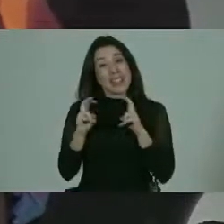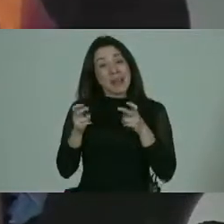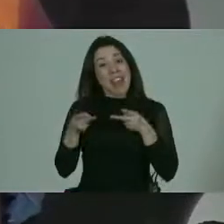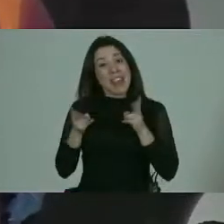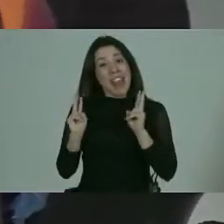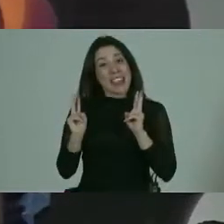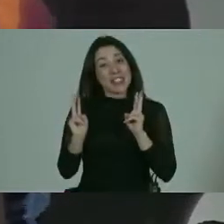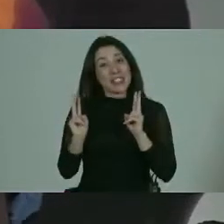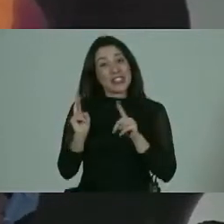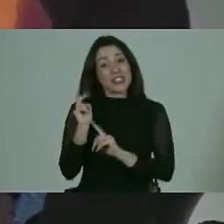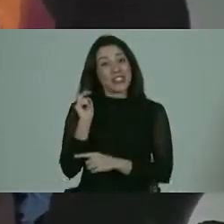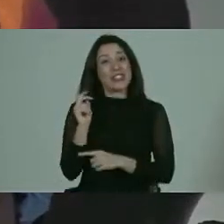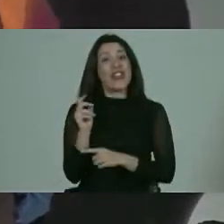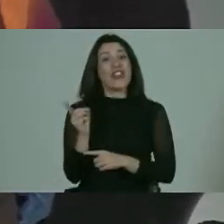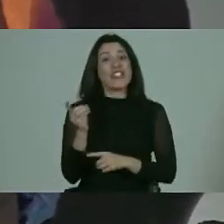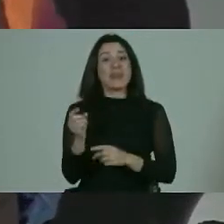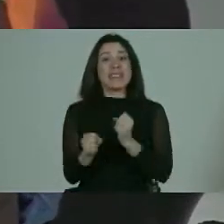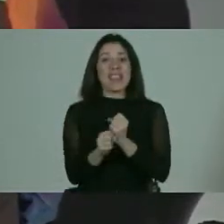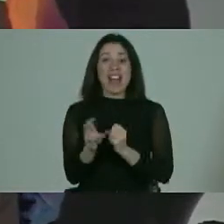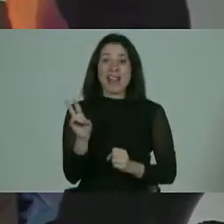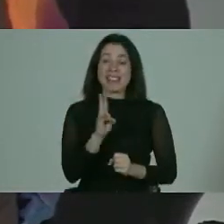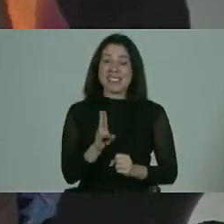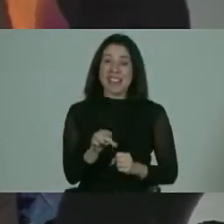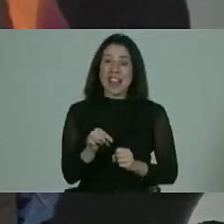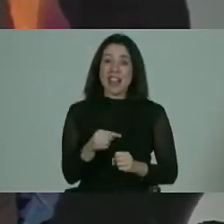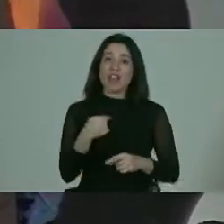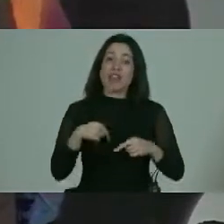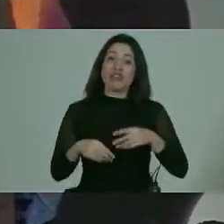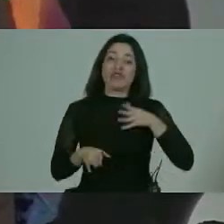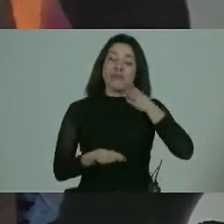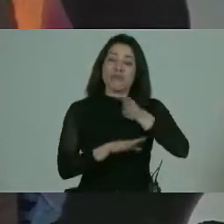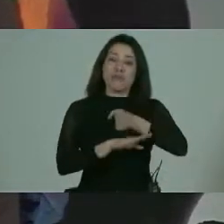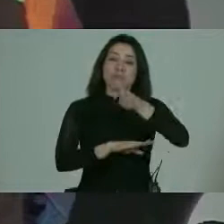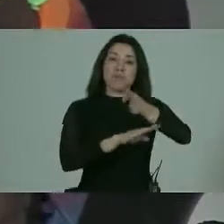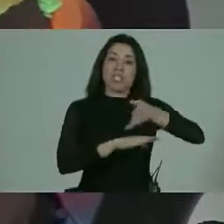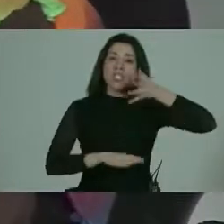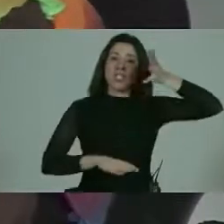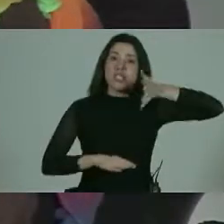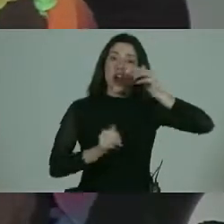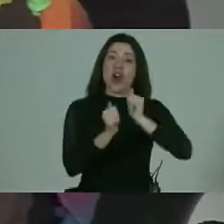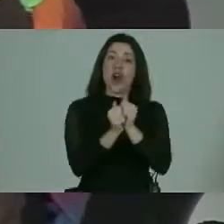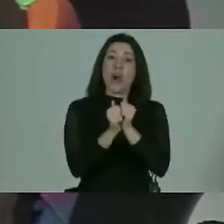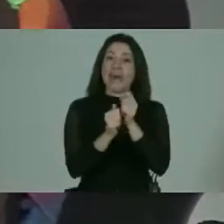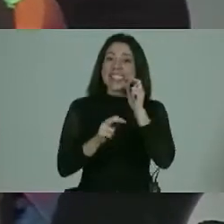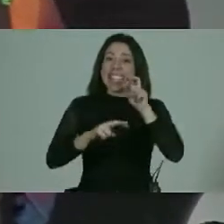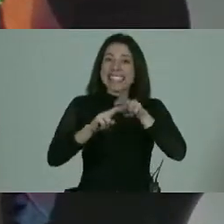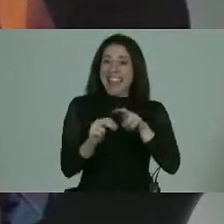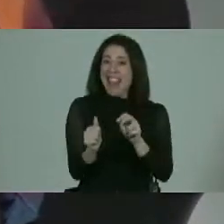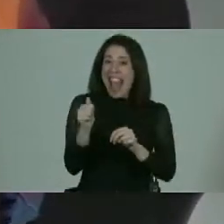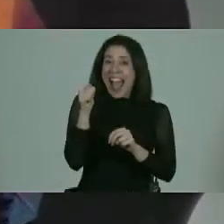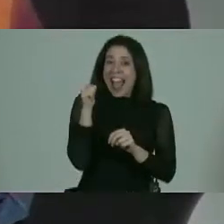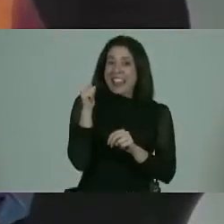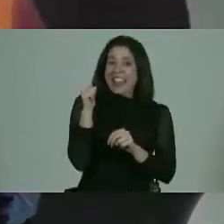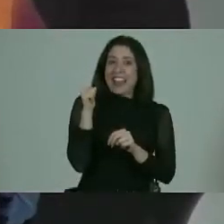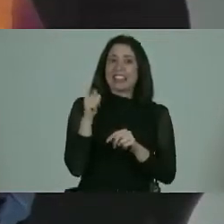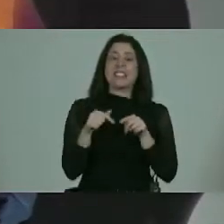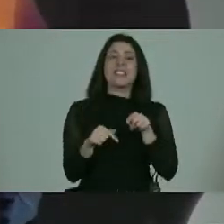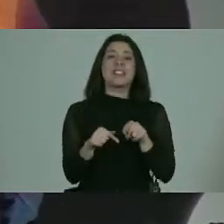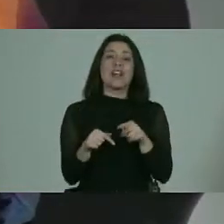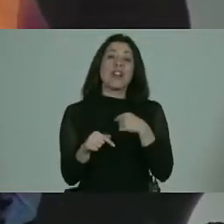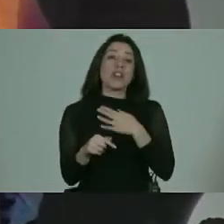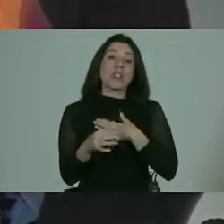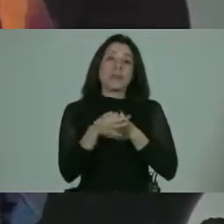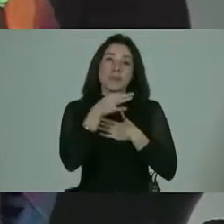derecho discapacidad que trabajamos nos hacen a nosotros el malestar las muchas tablas con mi compañera que está acá atrás alice y en el fondo ese es el mensaje